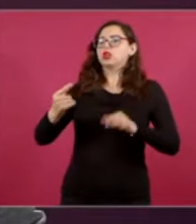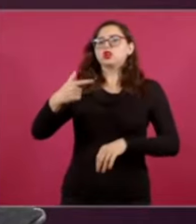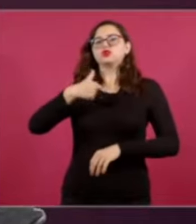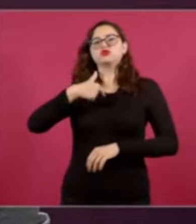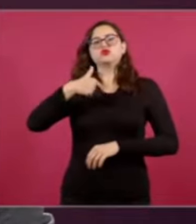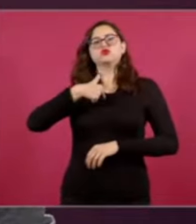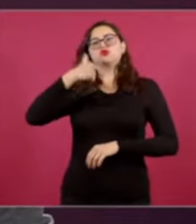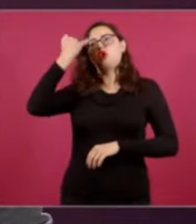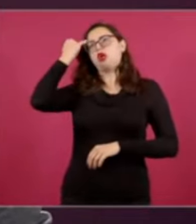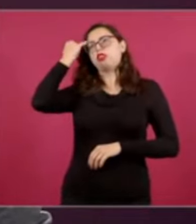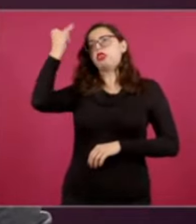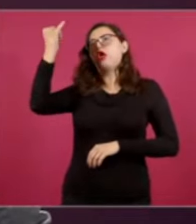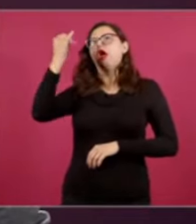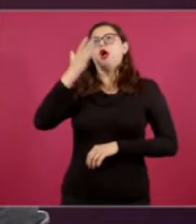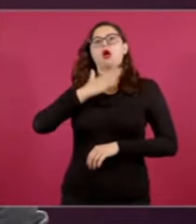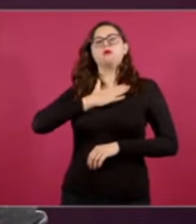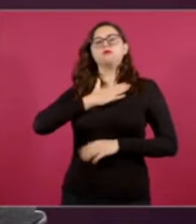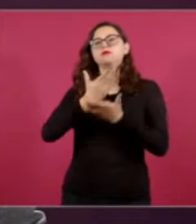de manera cínica,